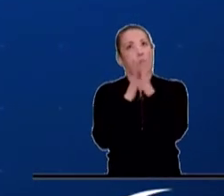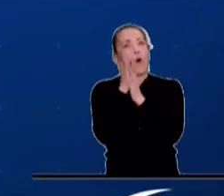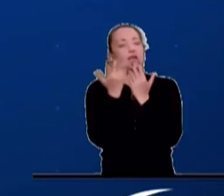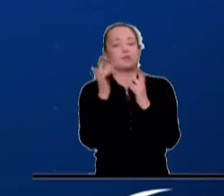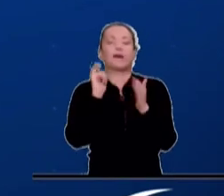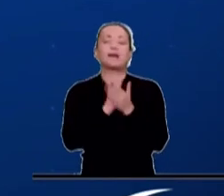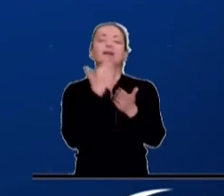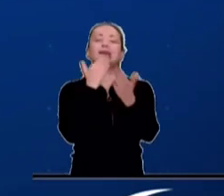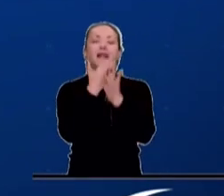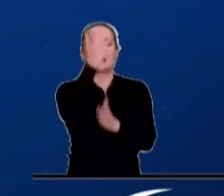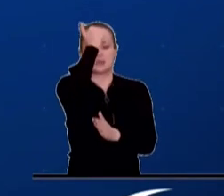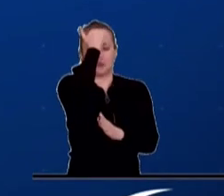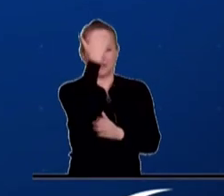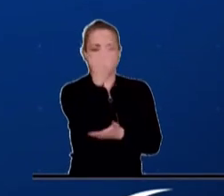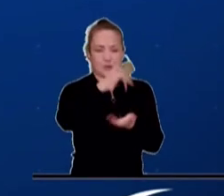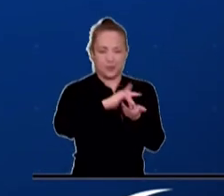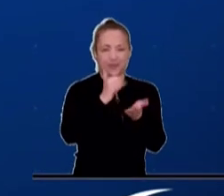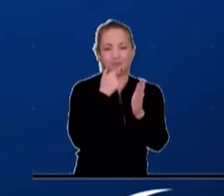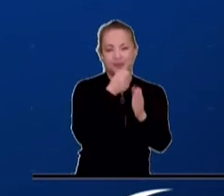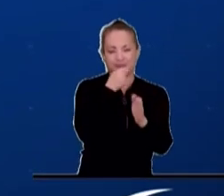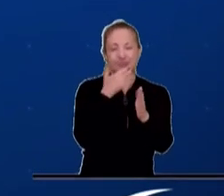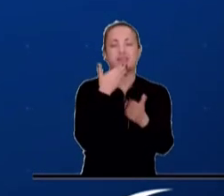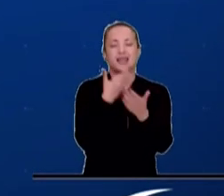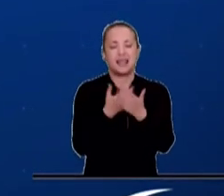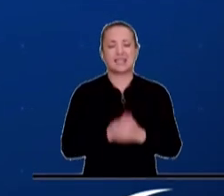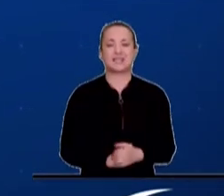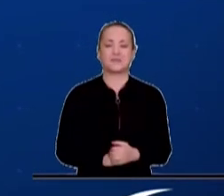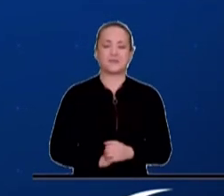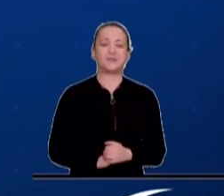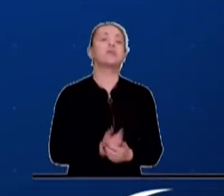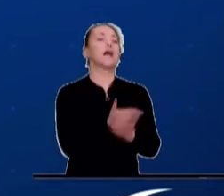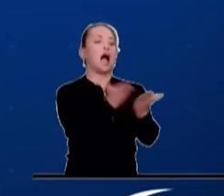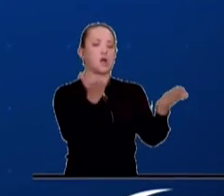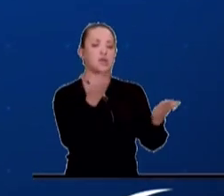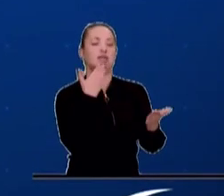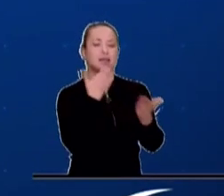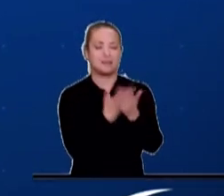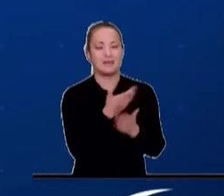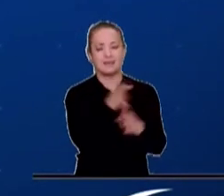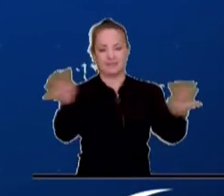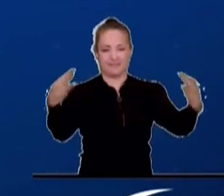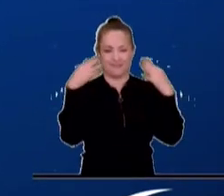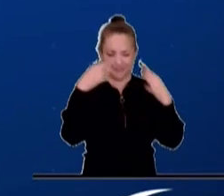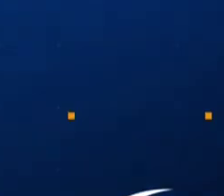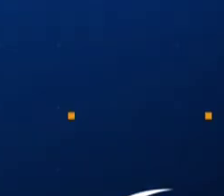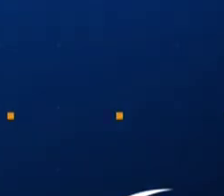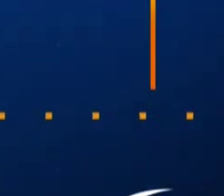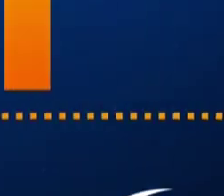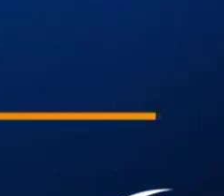por estar con nosotros aquí en Noticias Caracol nuevamente. A usted y a toda la audiencia.